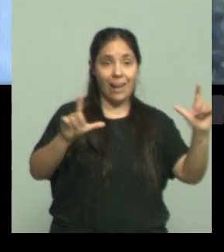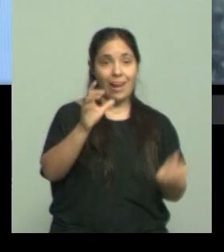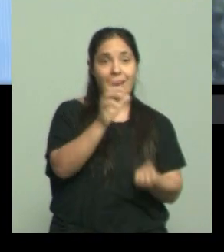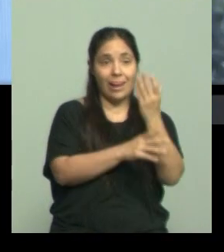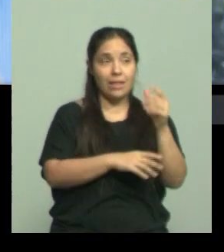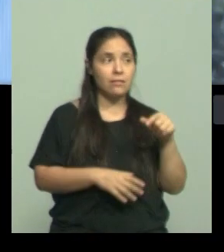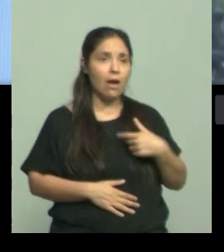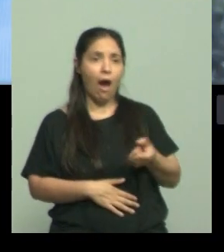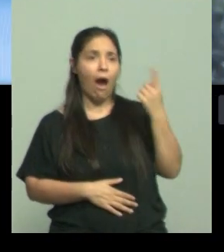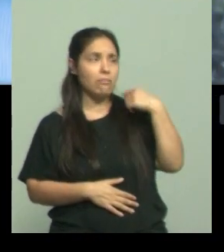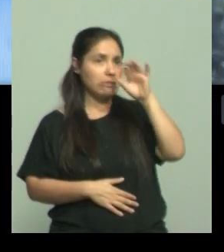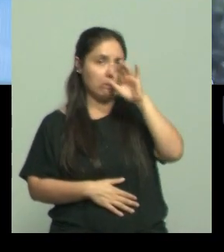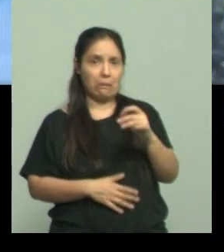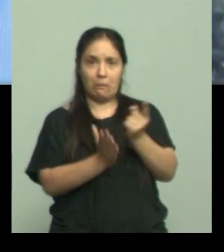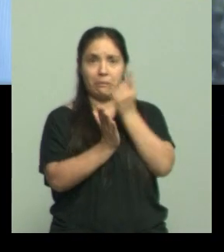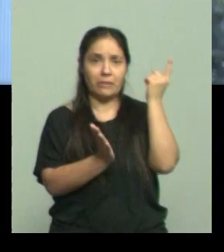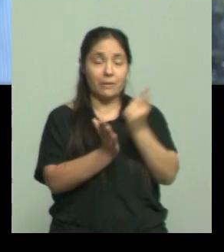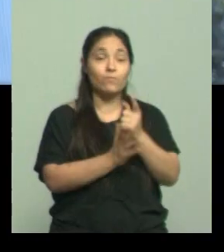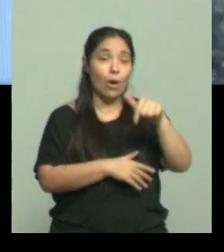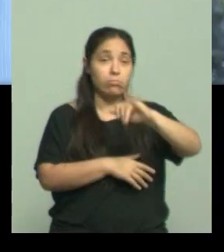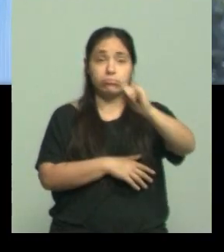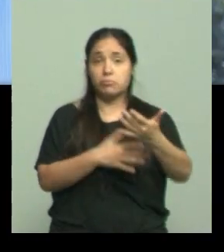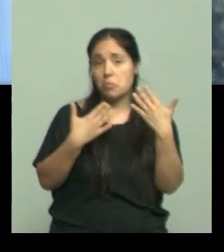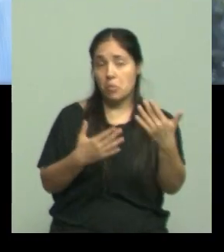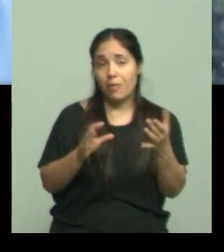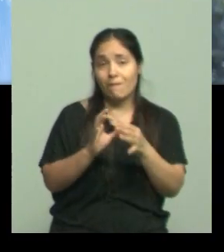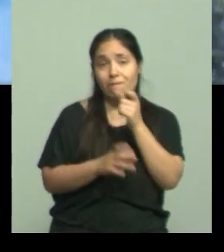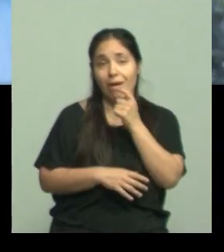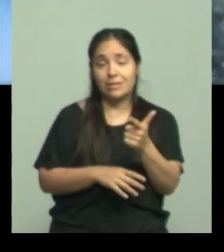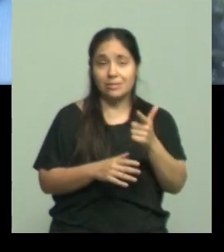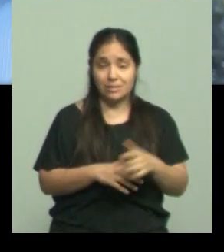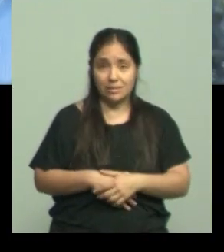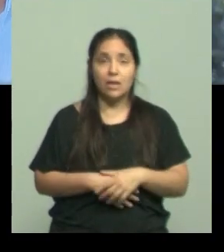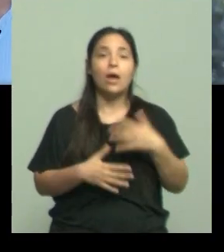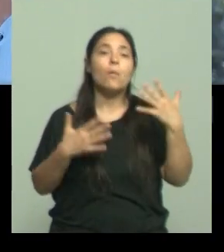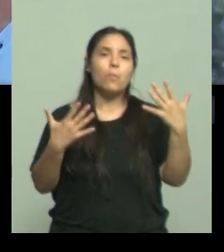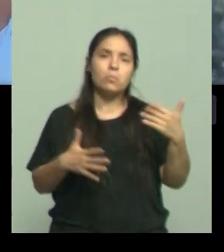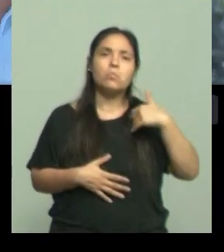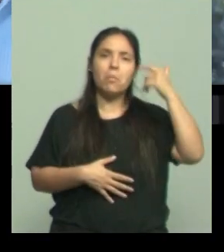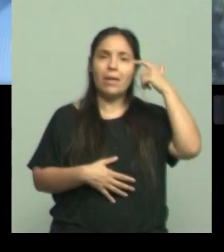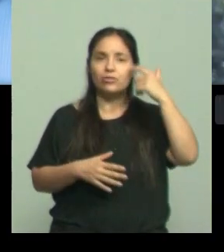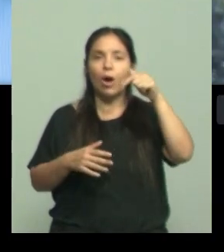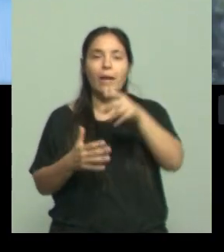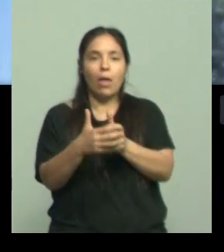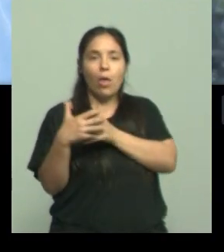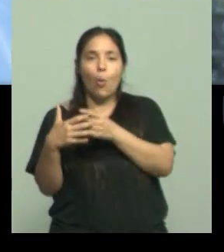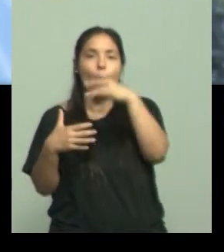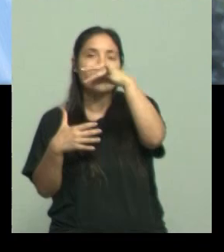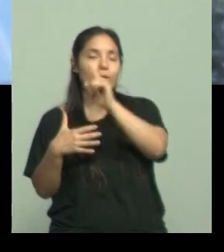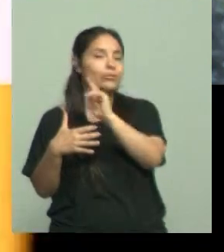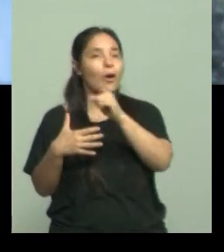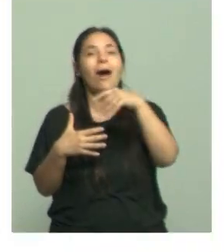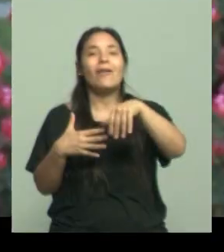esas posibilidades. Ahora todo el mundo puede tener un canal de televisión y tener seguidores y tener influencia. Por eso creo que se ha distribuido en ese sentido.